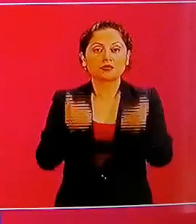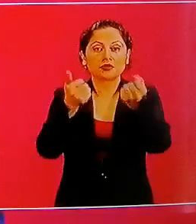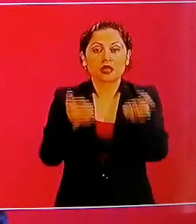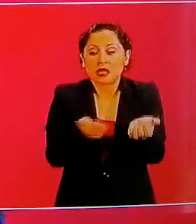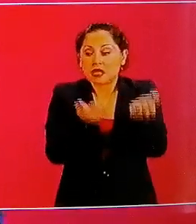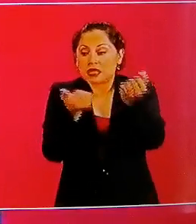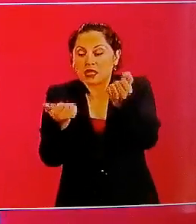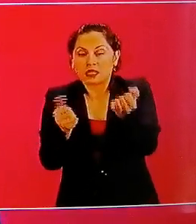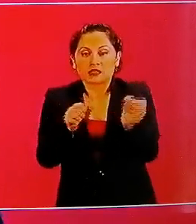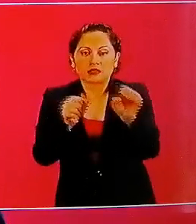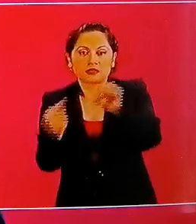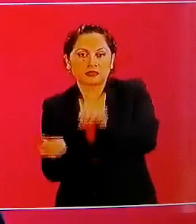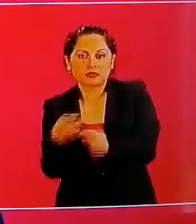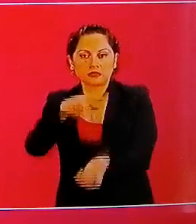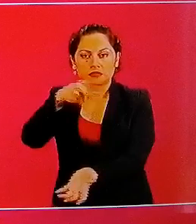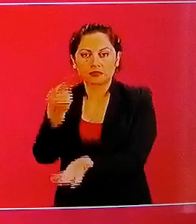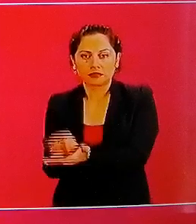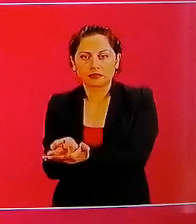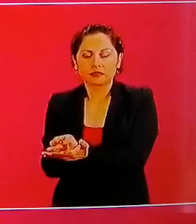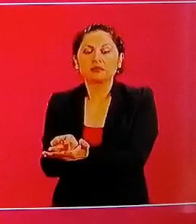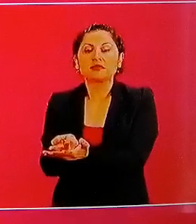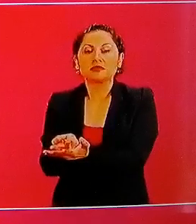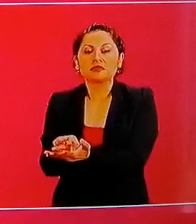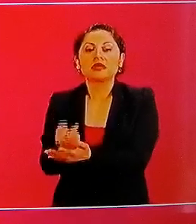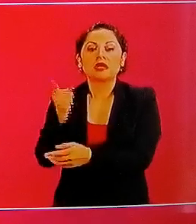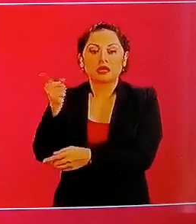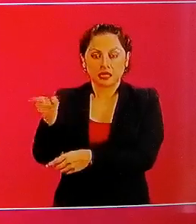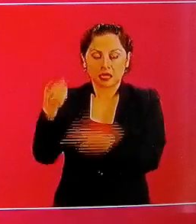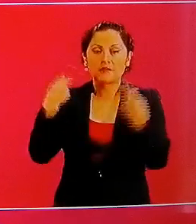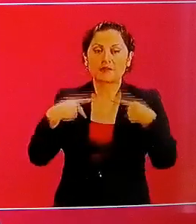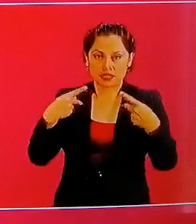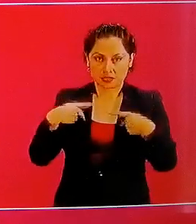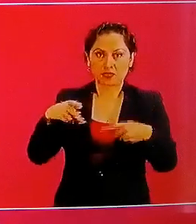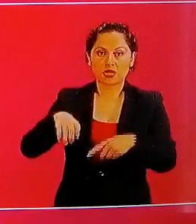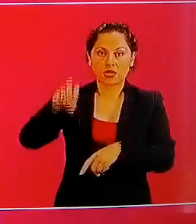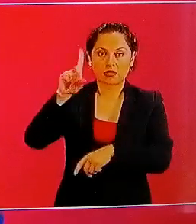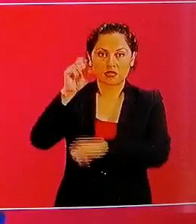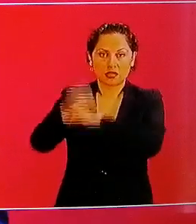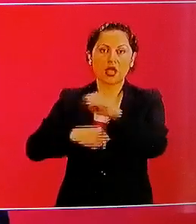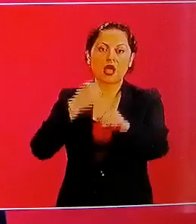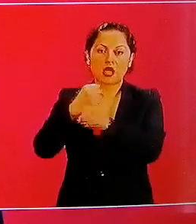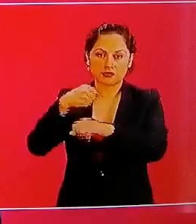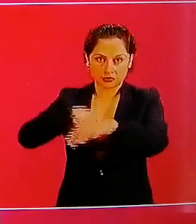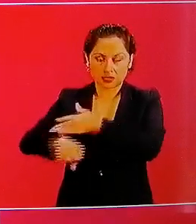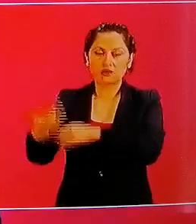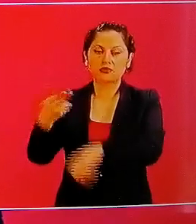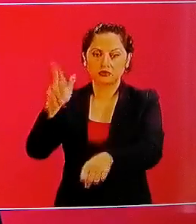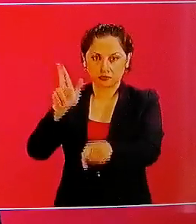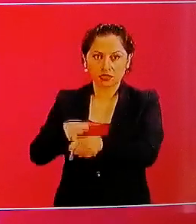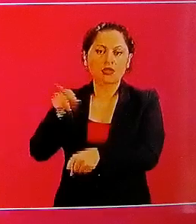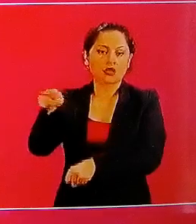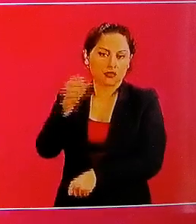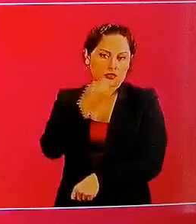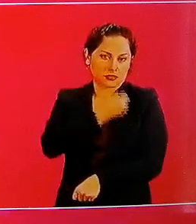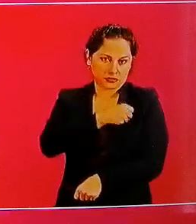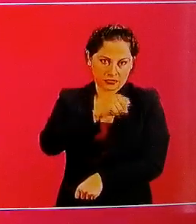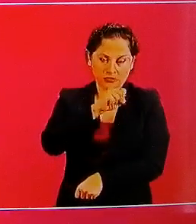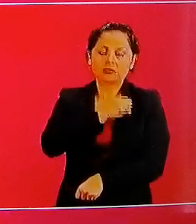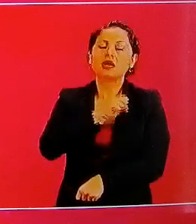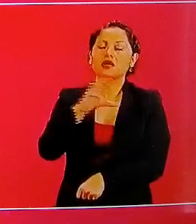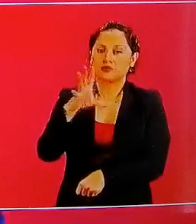cae. Esta persona está en ese hospital, tiene 30 años, está sana, está bien. O sea, vaya, me refiero